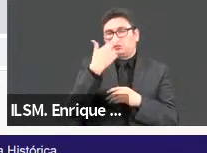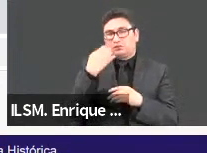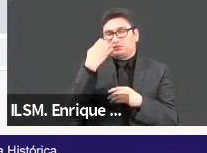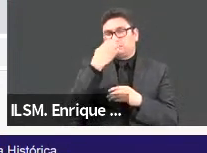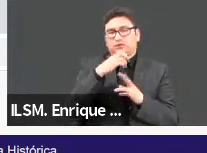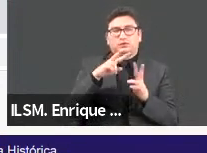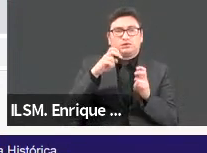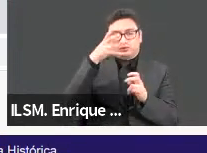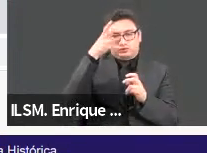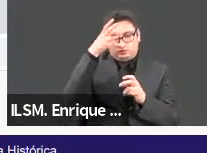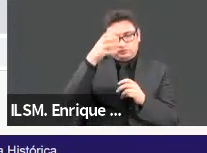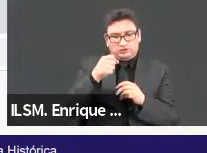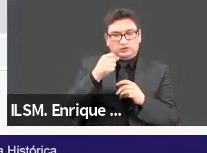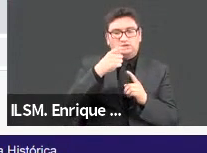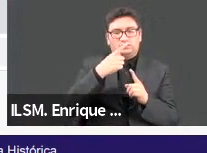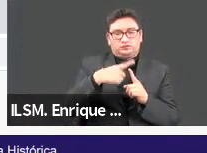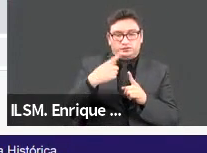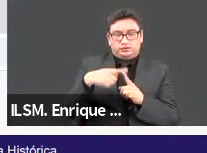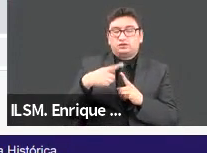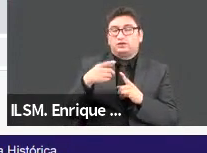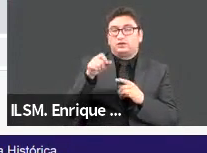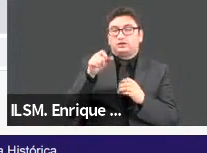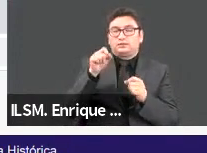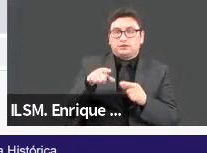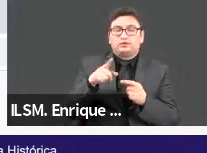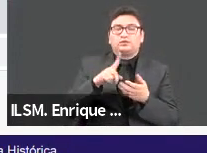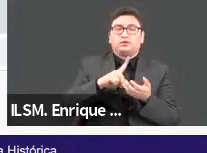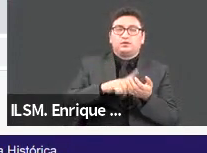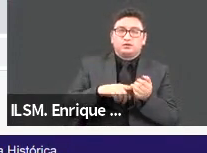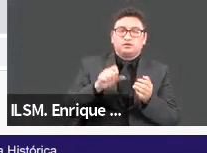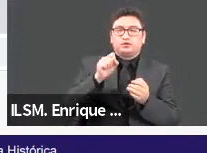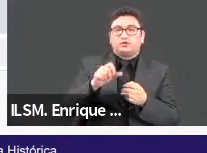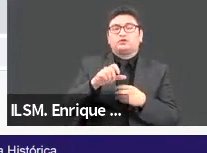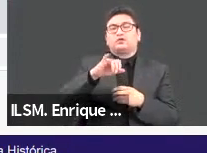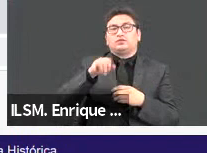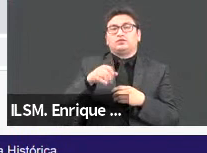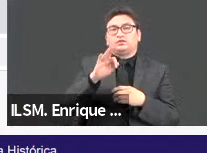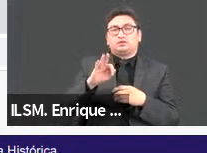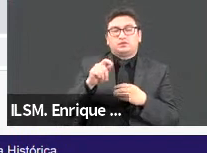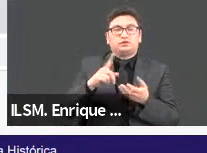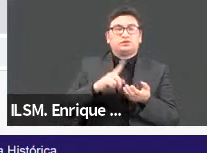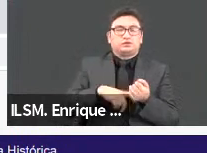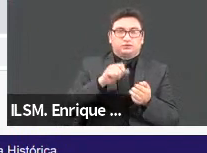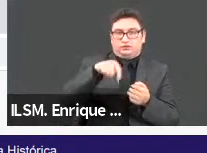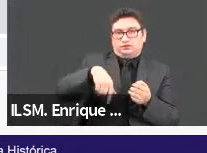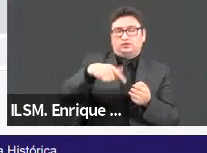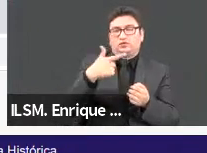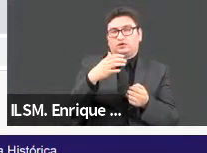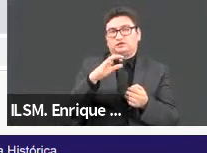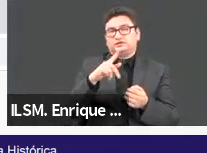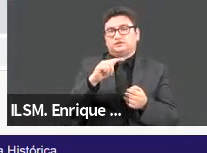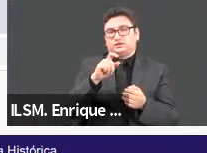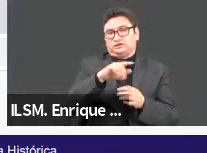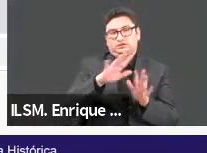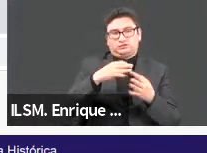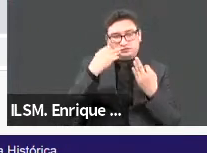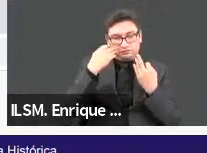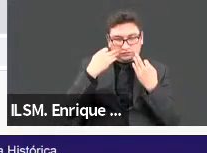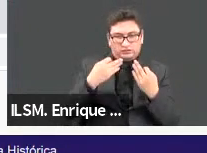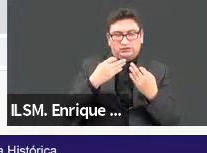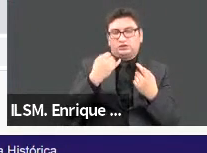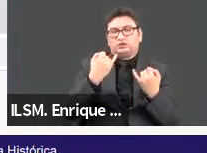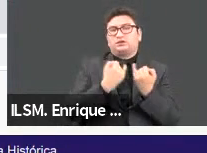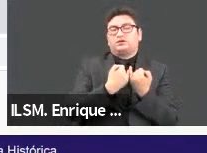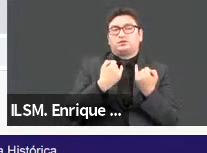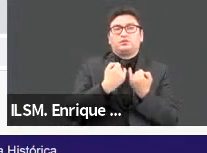conceptual, ver las herramientas del Semanario Judicial de la Federación, luego ver de la Gaceta, que ustedes estuvieron presentes, y también ver qué pasa